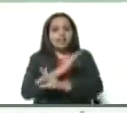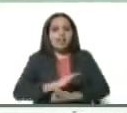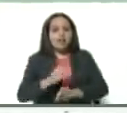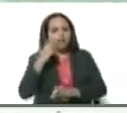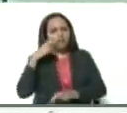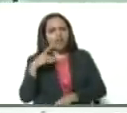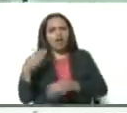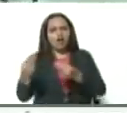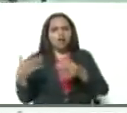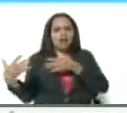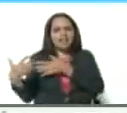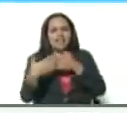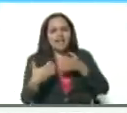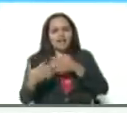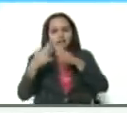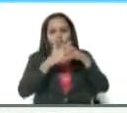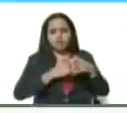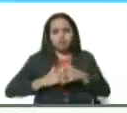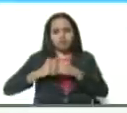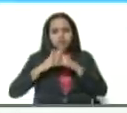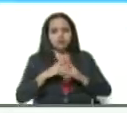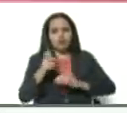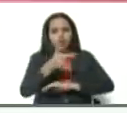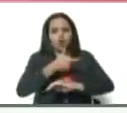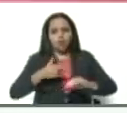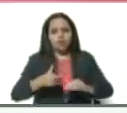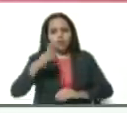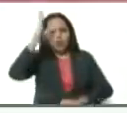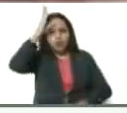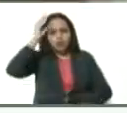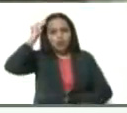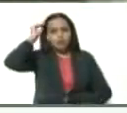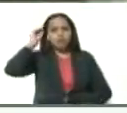guerra que tiene el imperialismo norteamericano, el gobierno de Donald Trump.